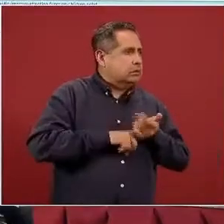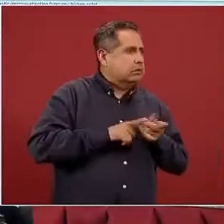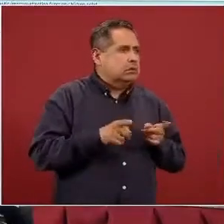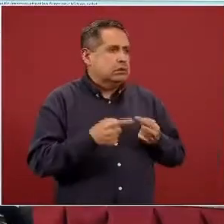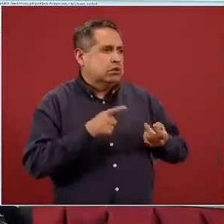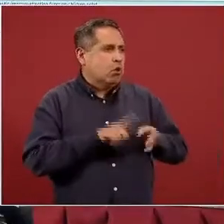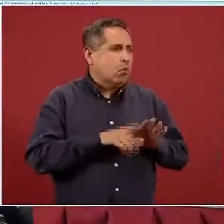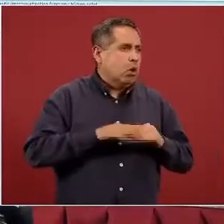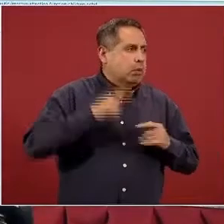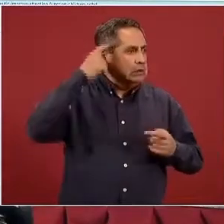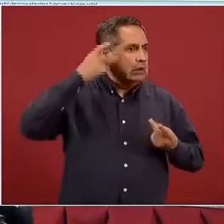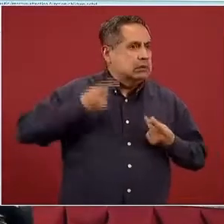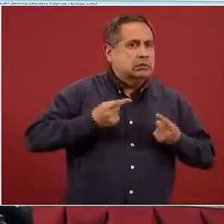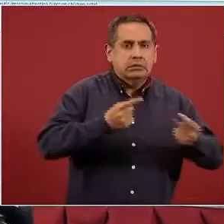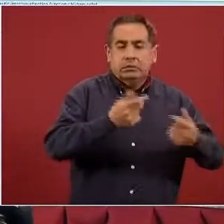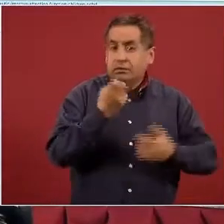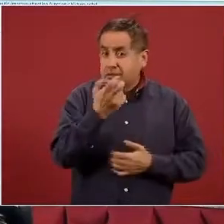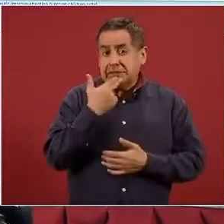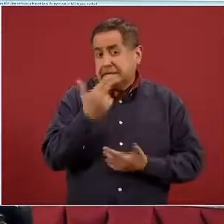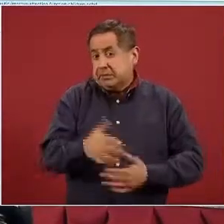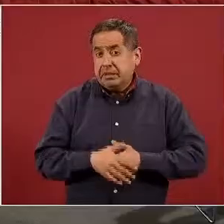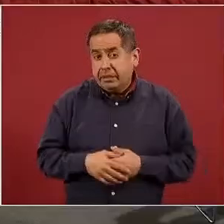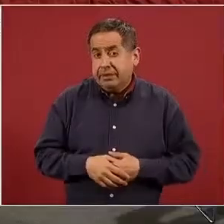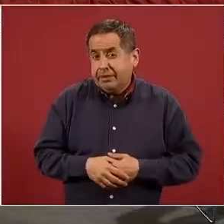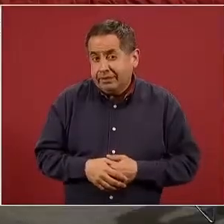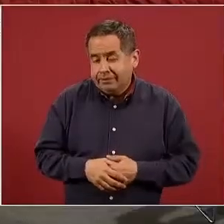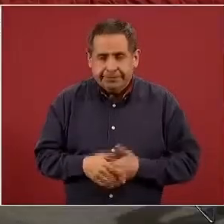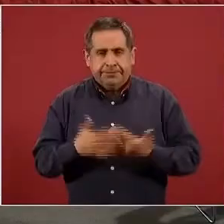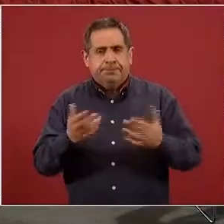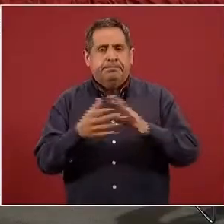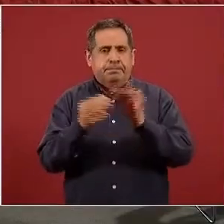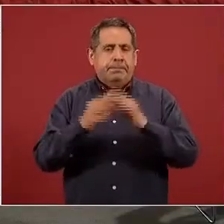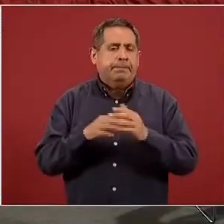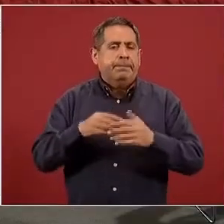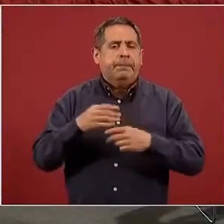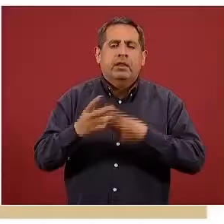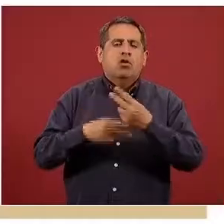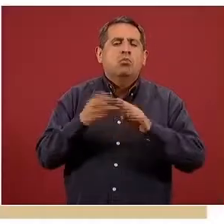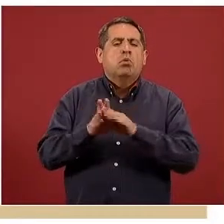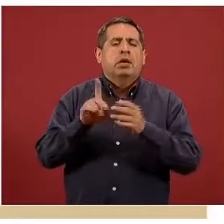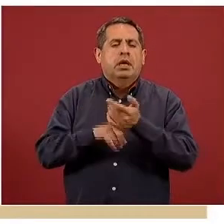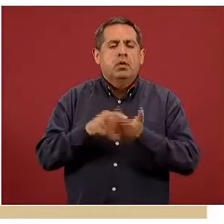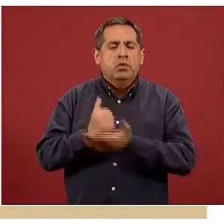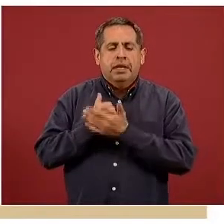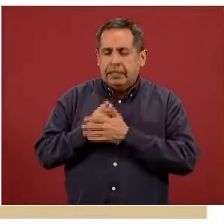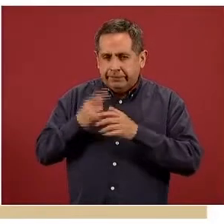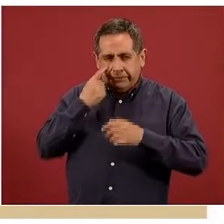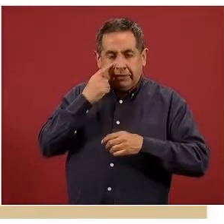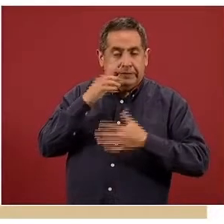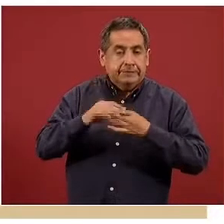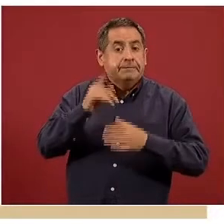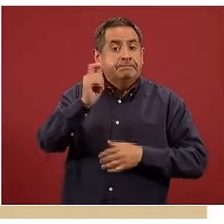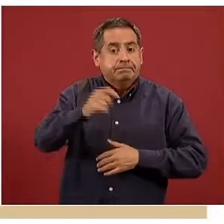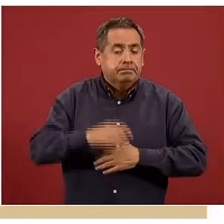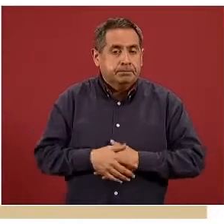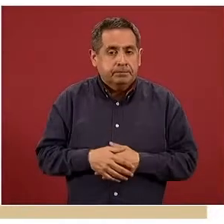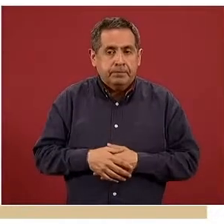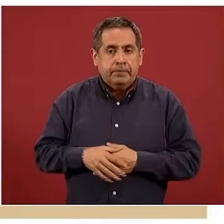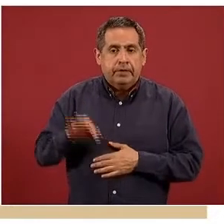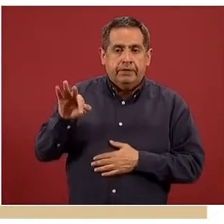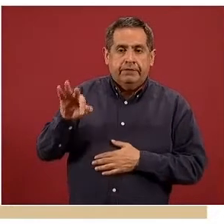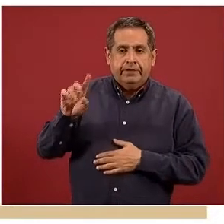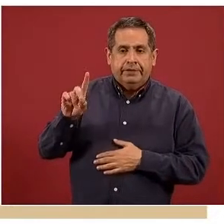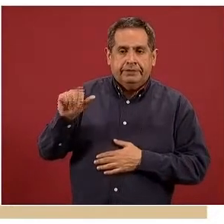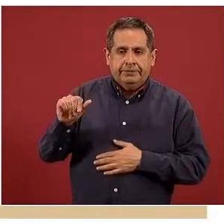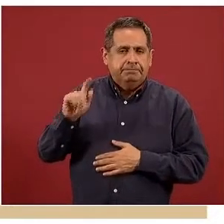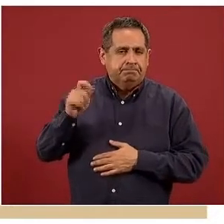Bueno, ahora sí, como tal, como les mencionaba, les va a mejorar la atención, pero ¿por qué es importante? ¿Qué creen? La FDA, que